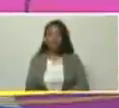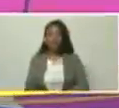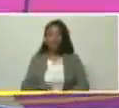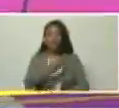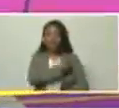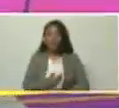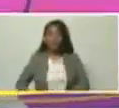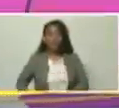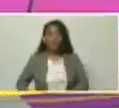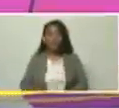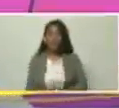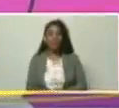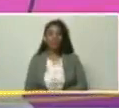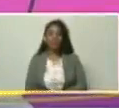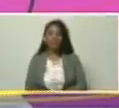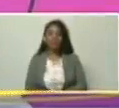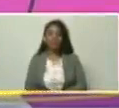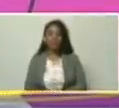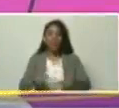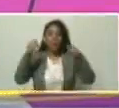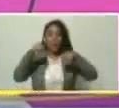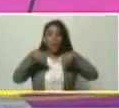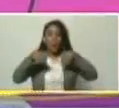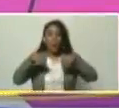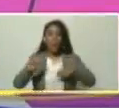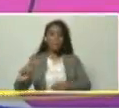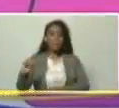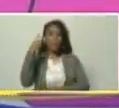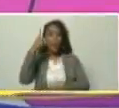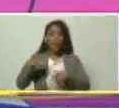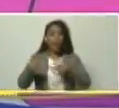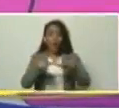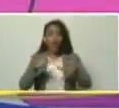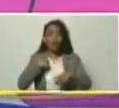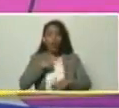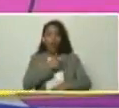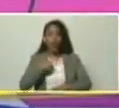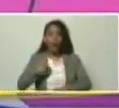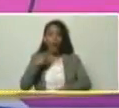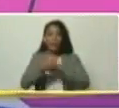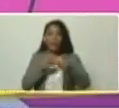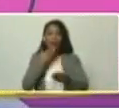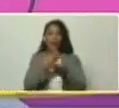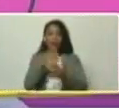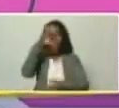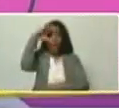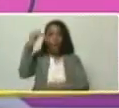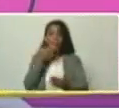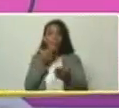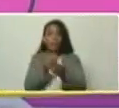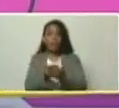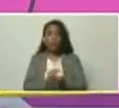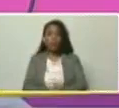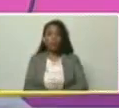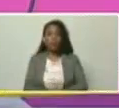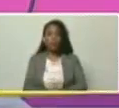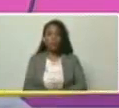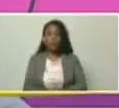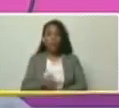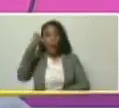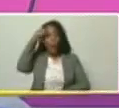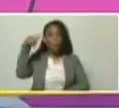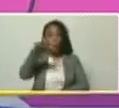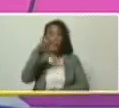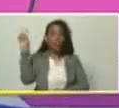presidente, hoy, en primer lugar, quiero darle gracias a Dios por permitirnos, al pueblo